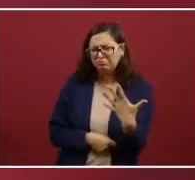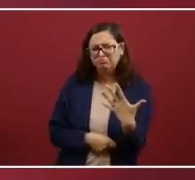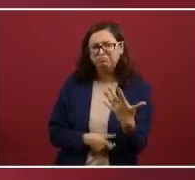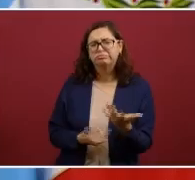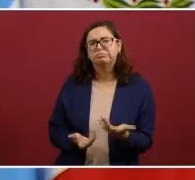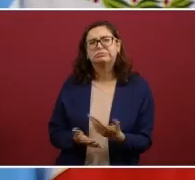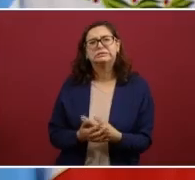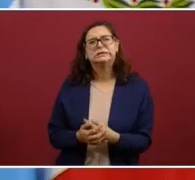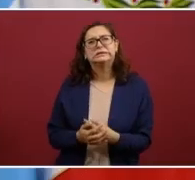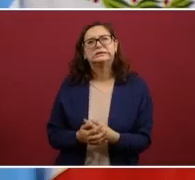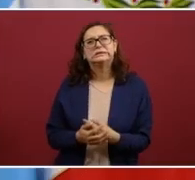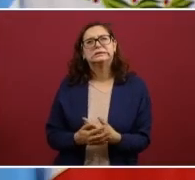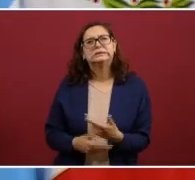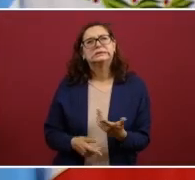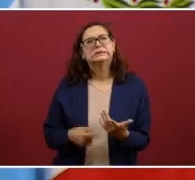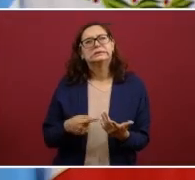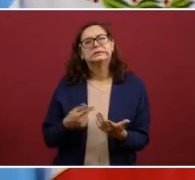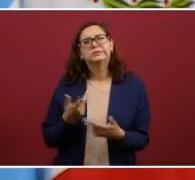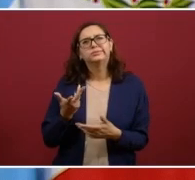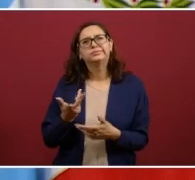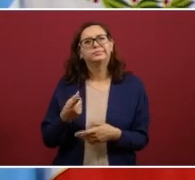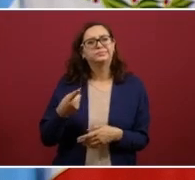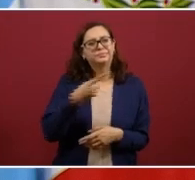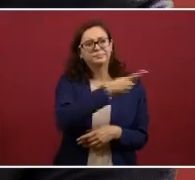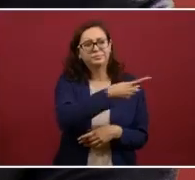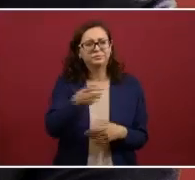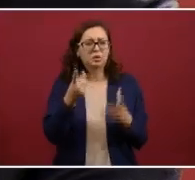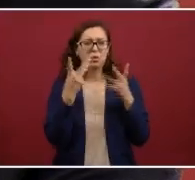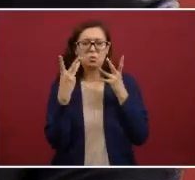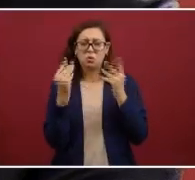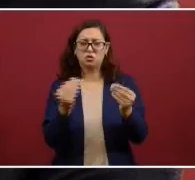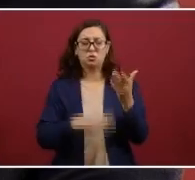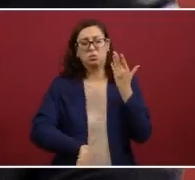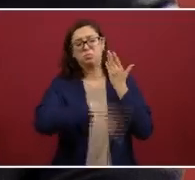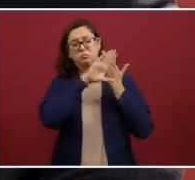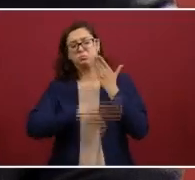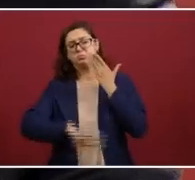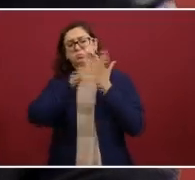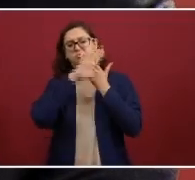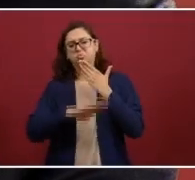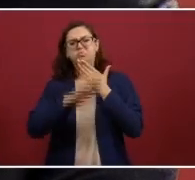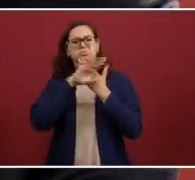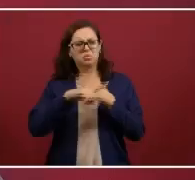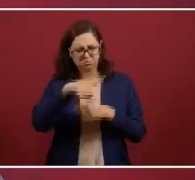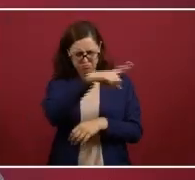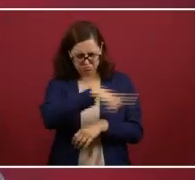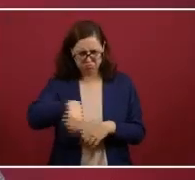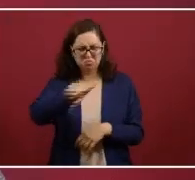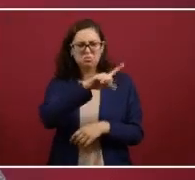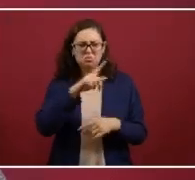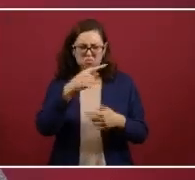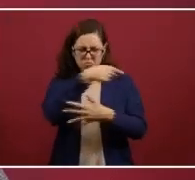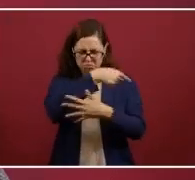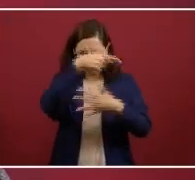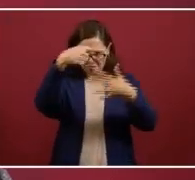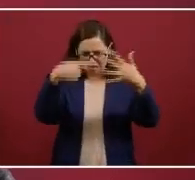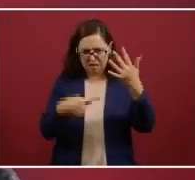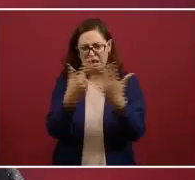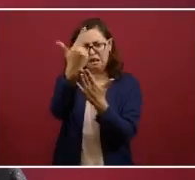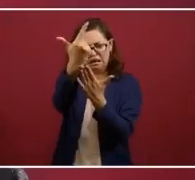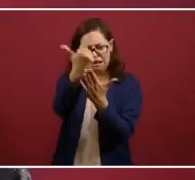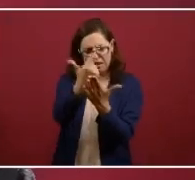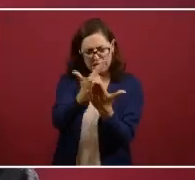críticos que les dejo a ellos esa encomienda, que